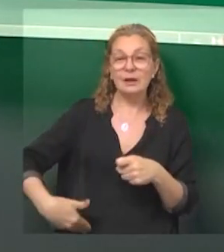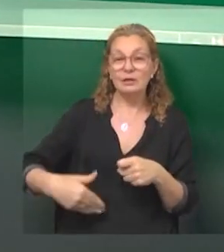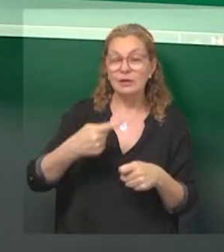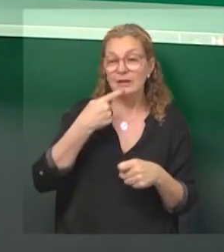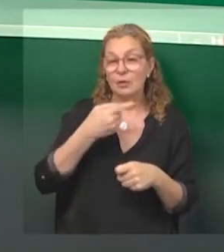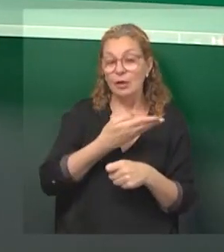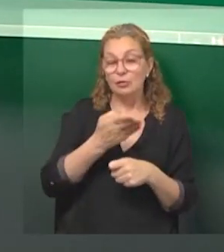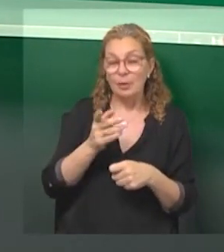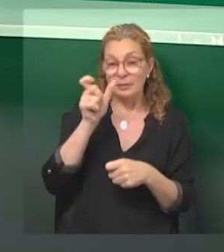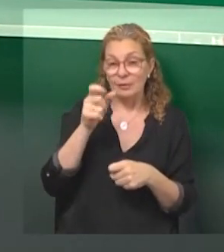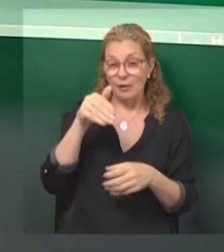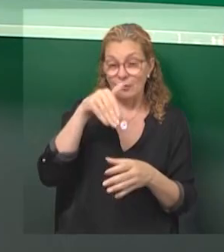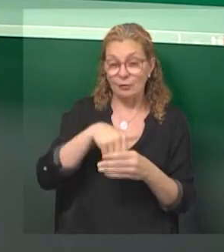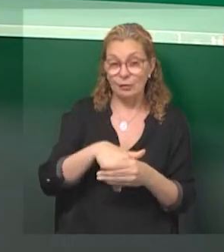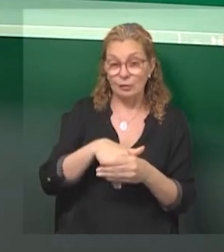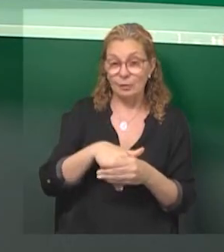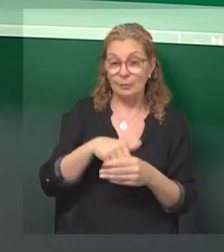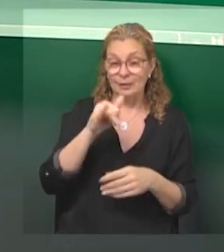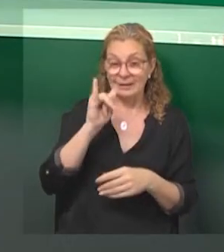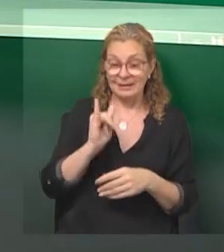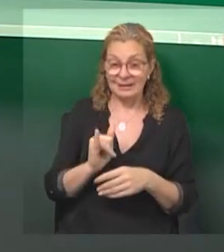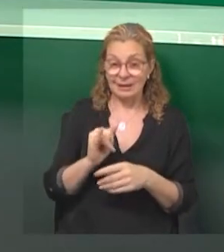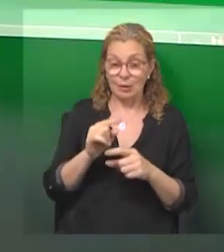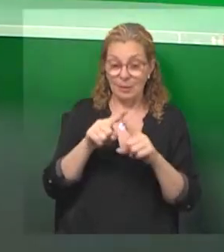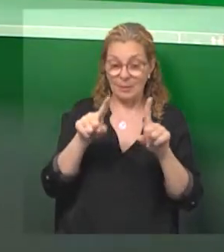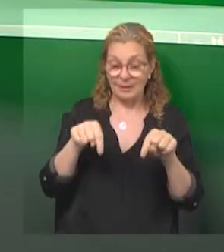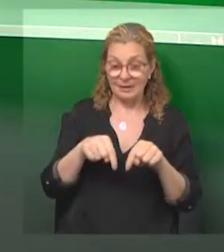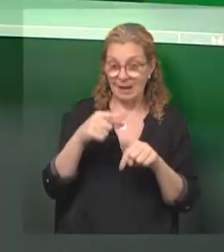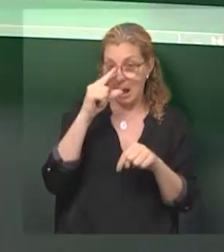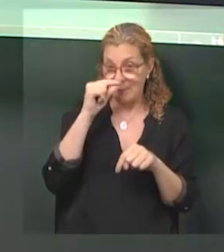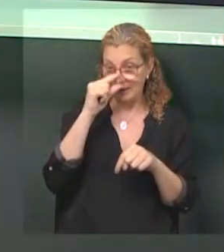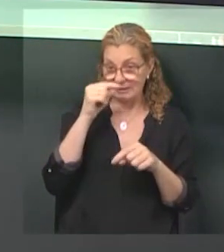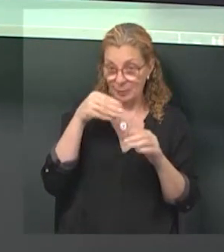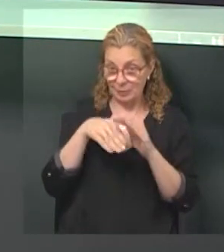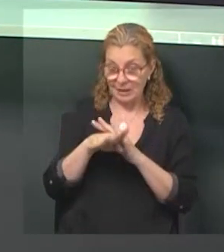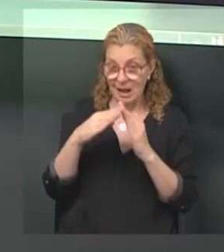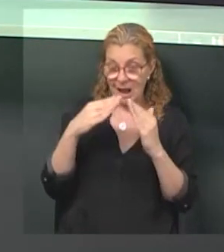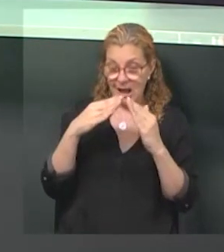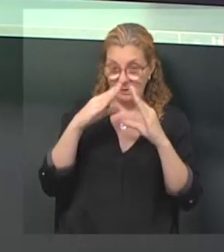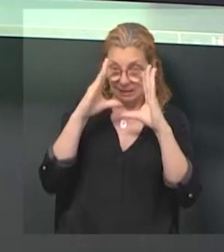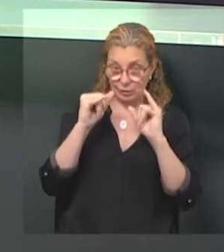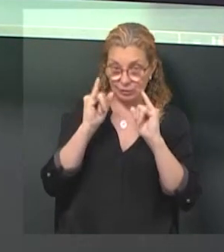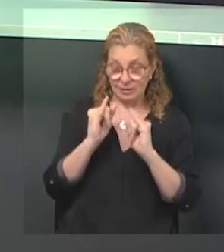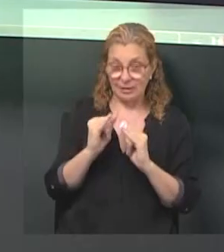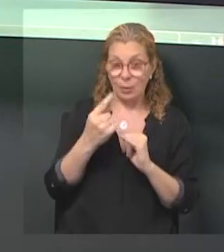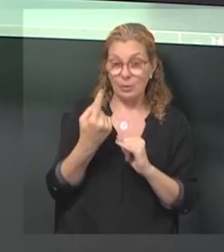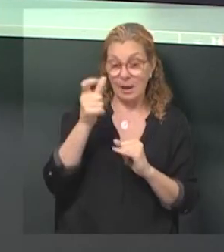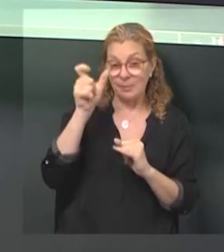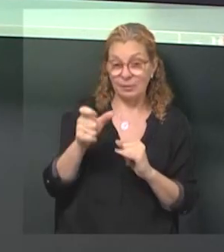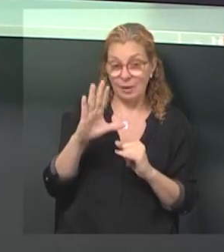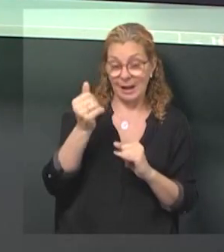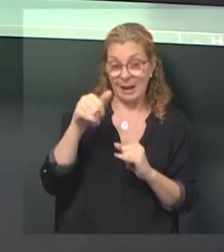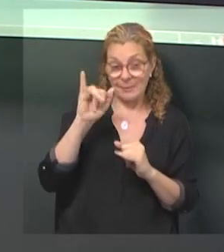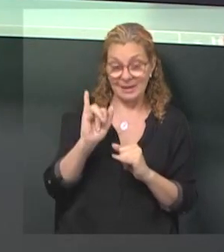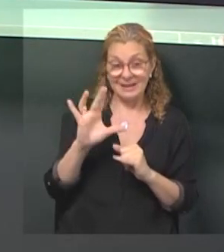población a votar por el Sí con la papeleta amarilla para habilitar los allanamientos nocturnos uno de los voceros fue Carlos Camí